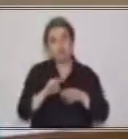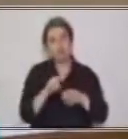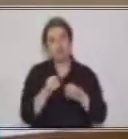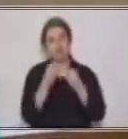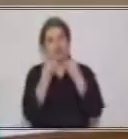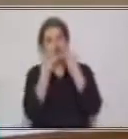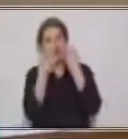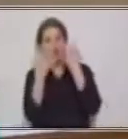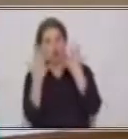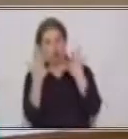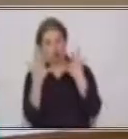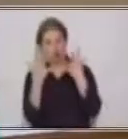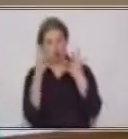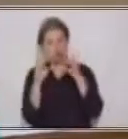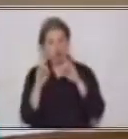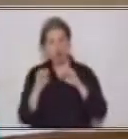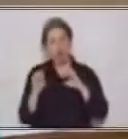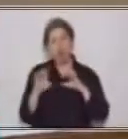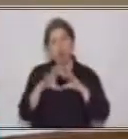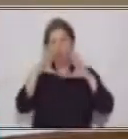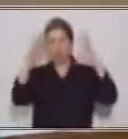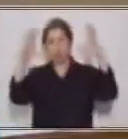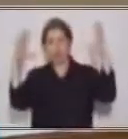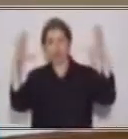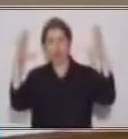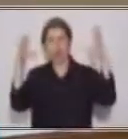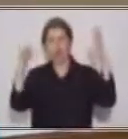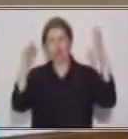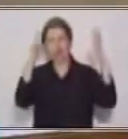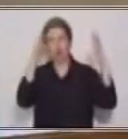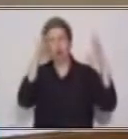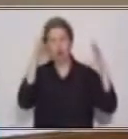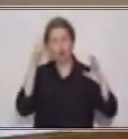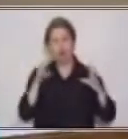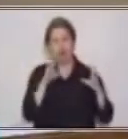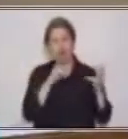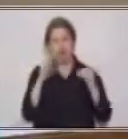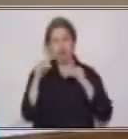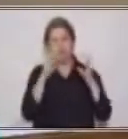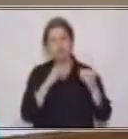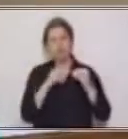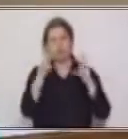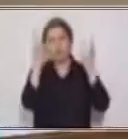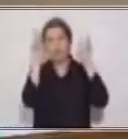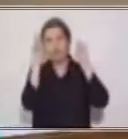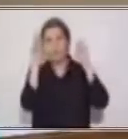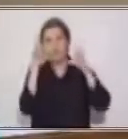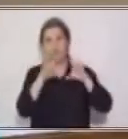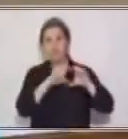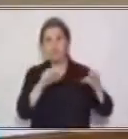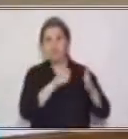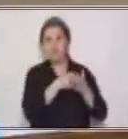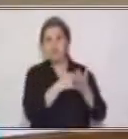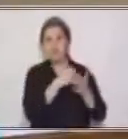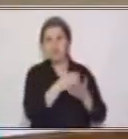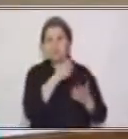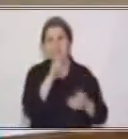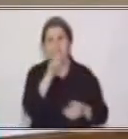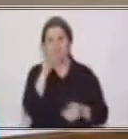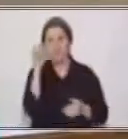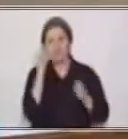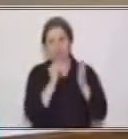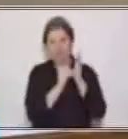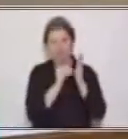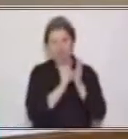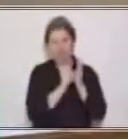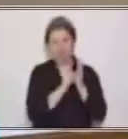¿Por qué? Recuerda que estamos hablando de billetes de a 20. Eso es importante. Cuando estamos resolviendo problemas, tenemos que saber de qué